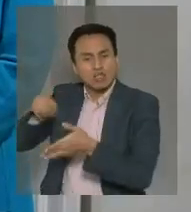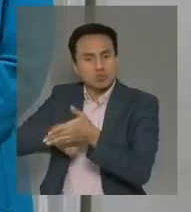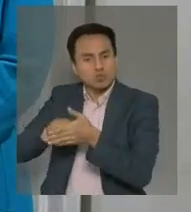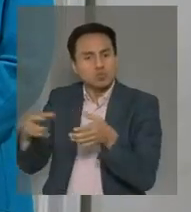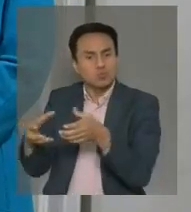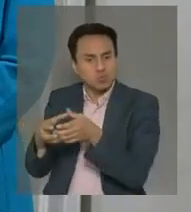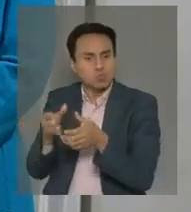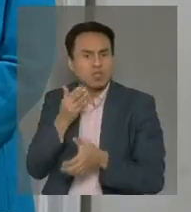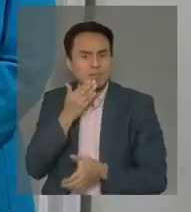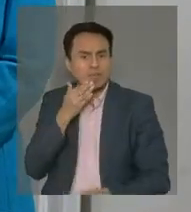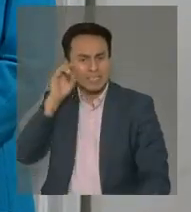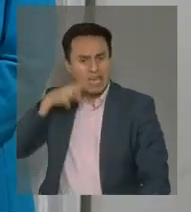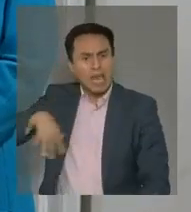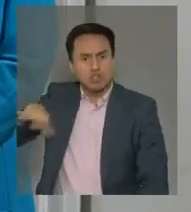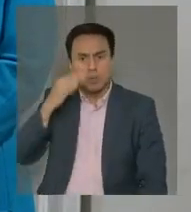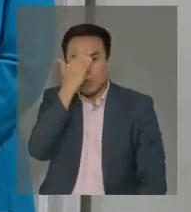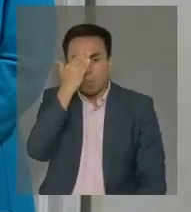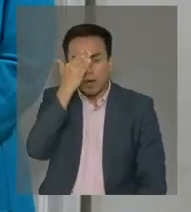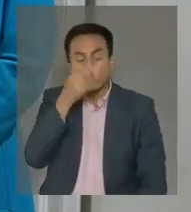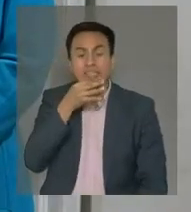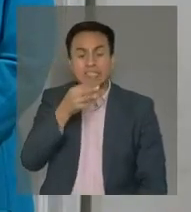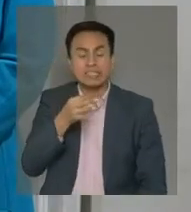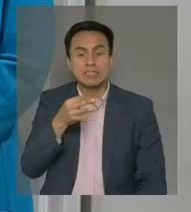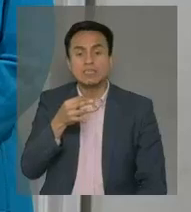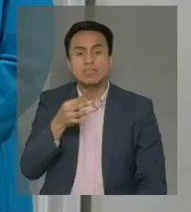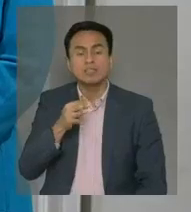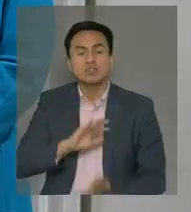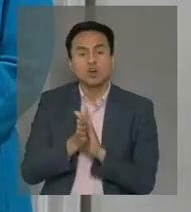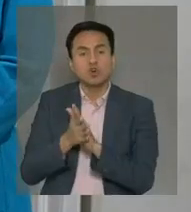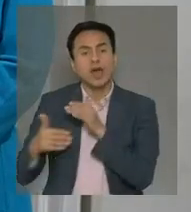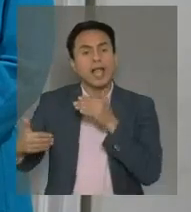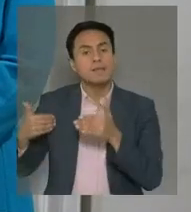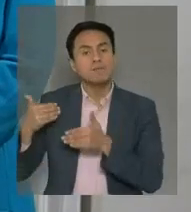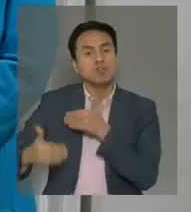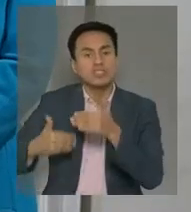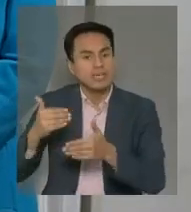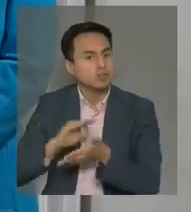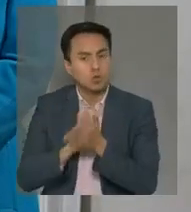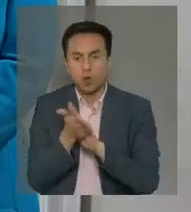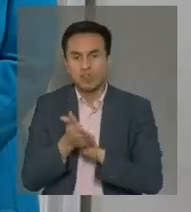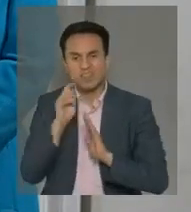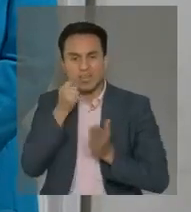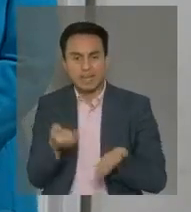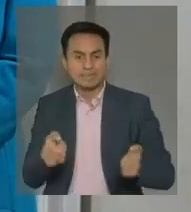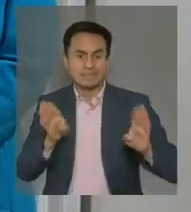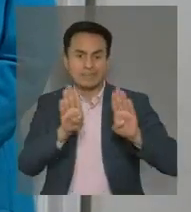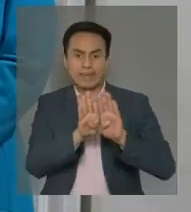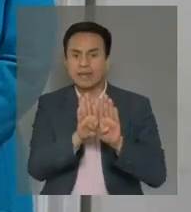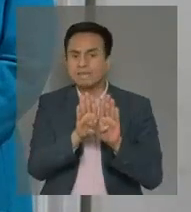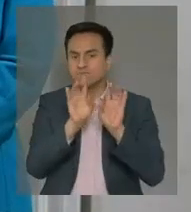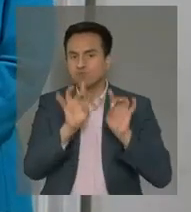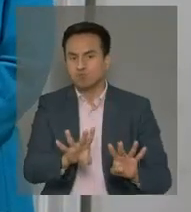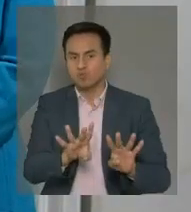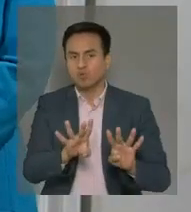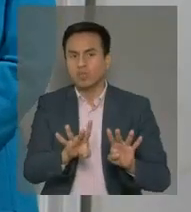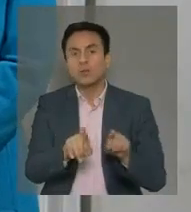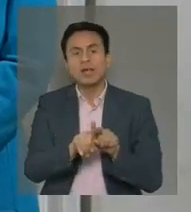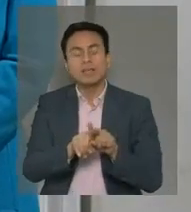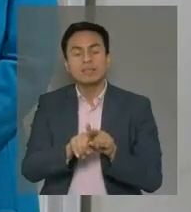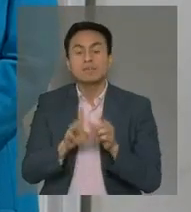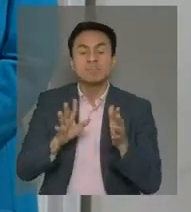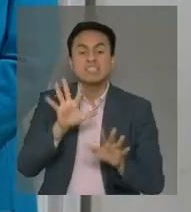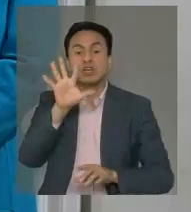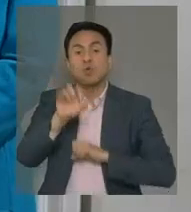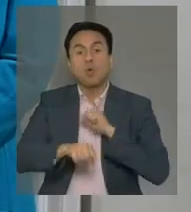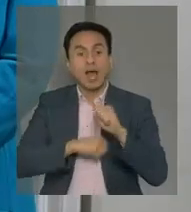que están preocupados quiero decirles que durante todo el proceso que implica el cierre definitivo que va a tomar por lo